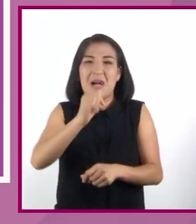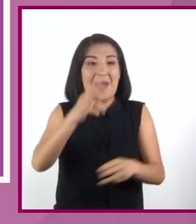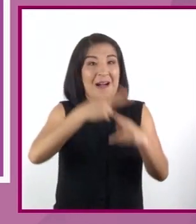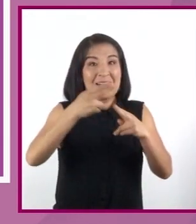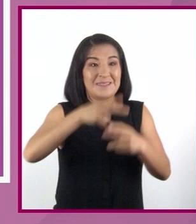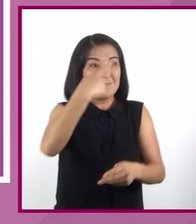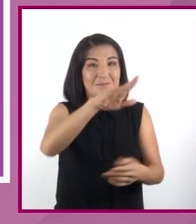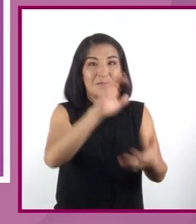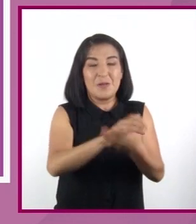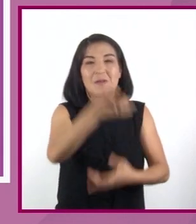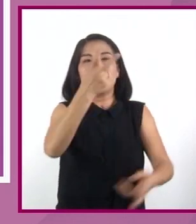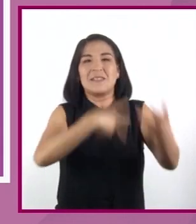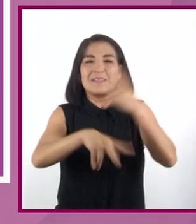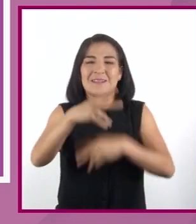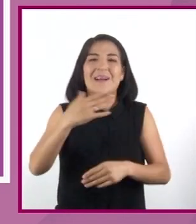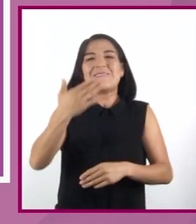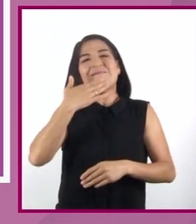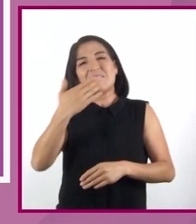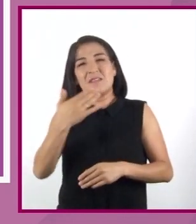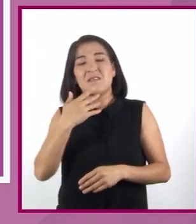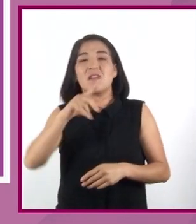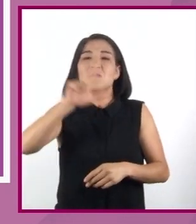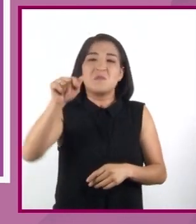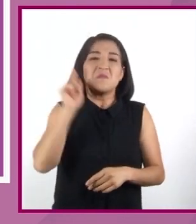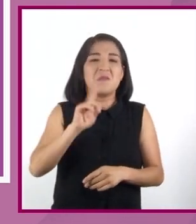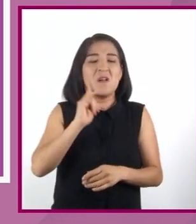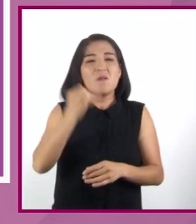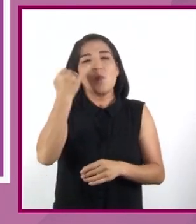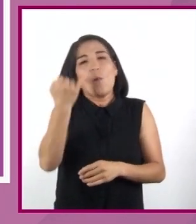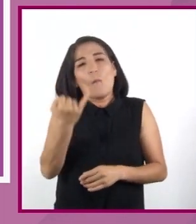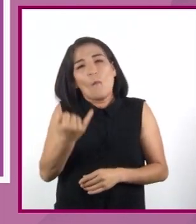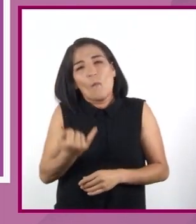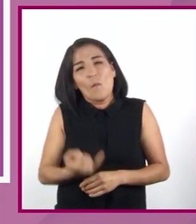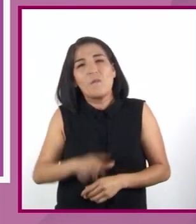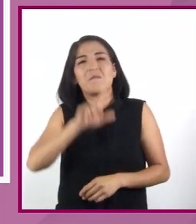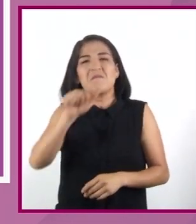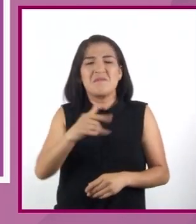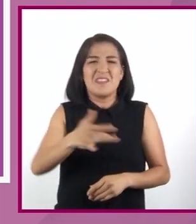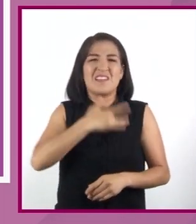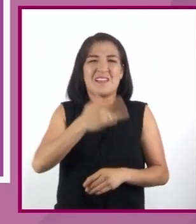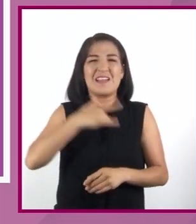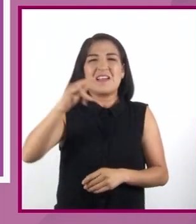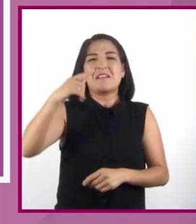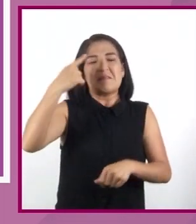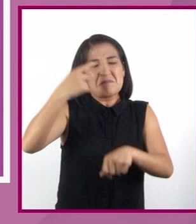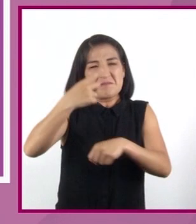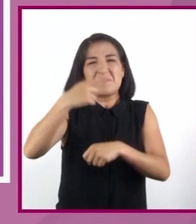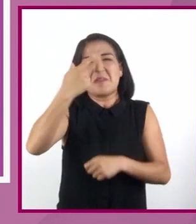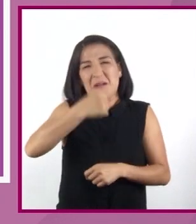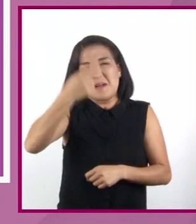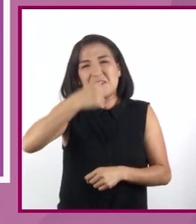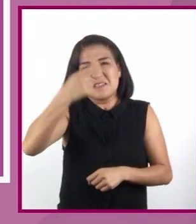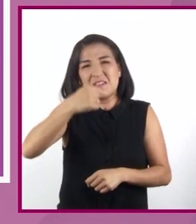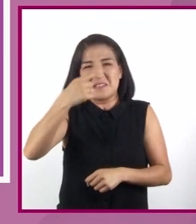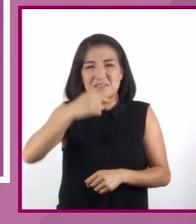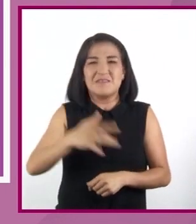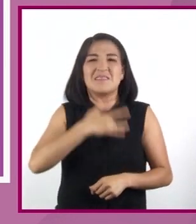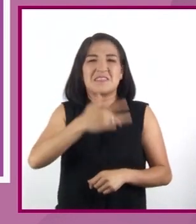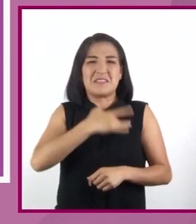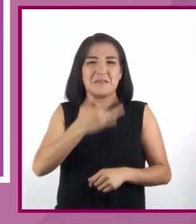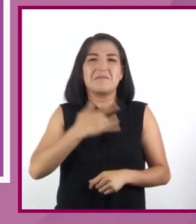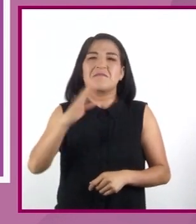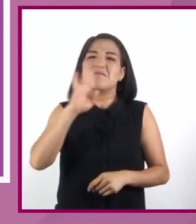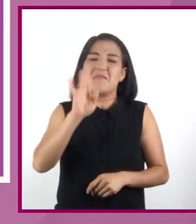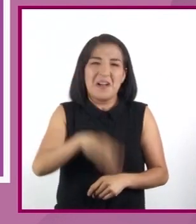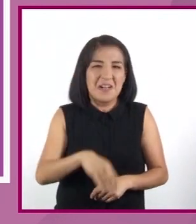marido. No es raro que adelgazara. Tuvo un ligero ataque de influenza que se arrastró insidiosamente días